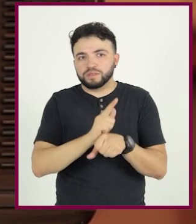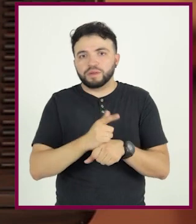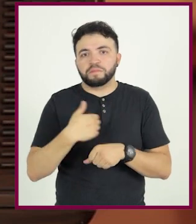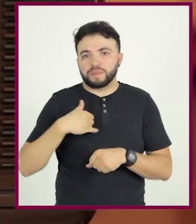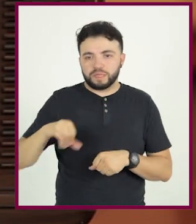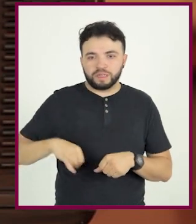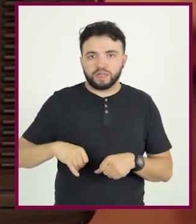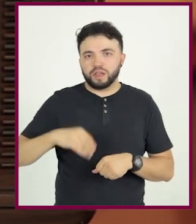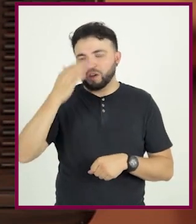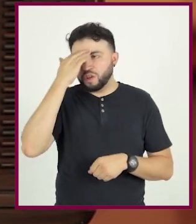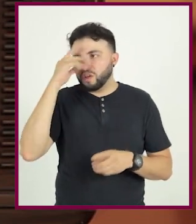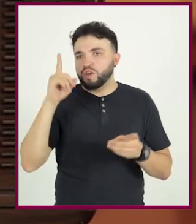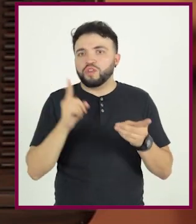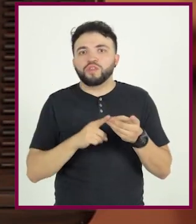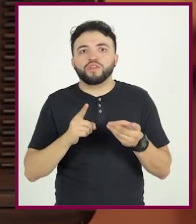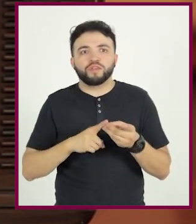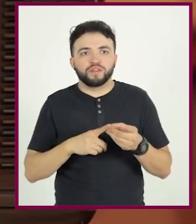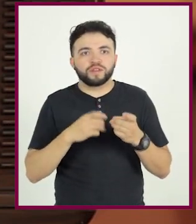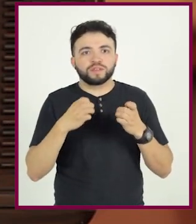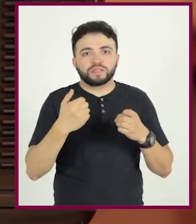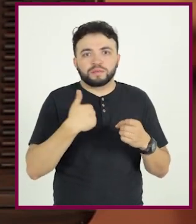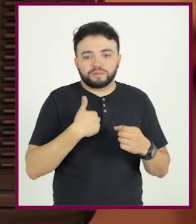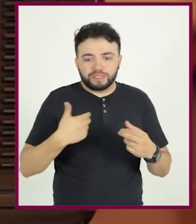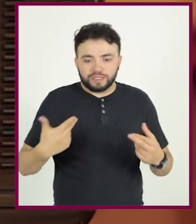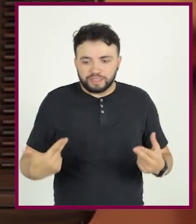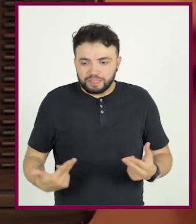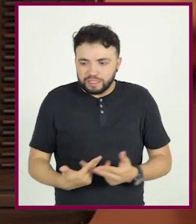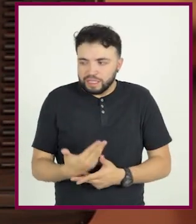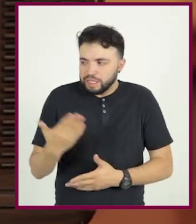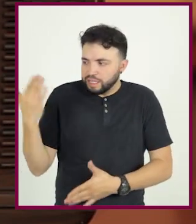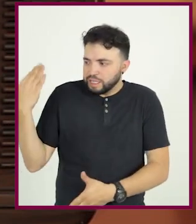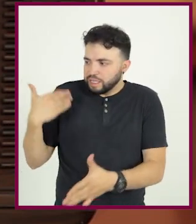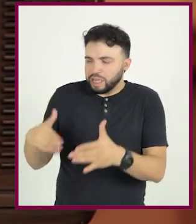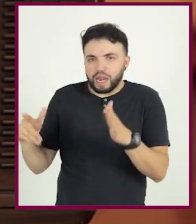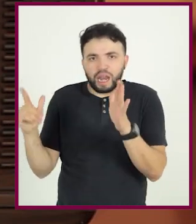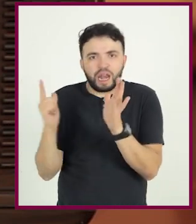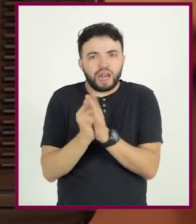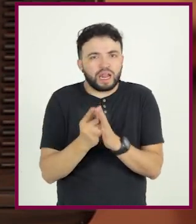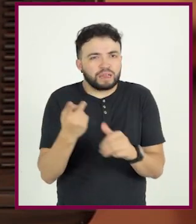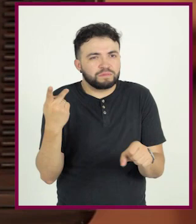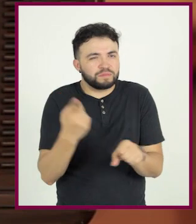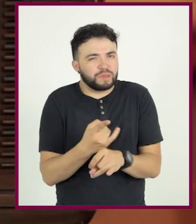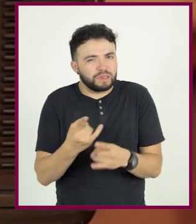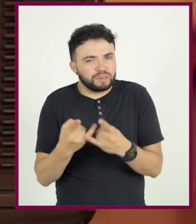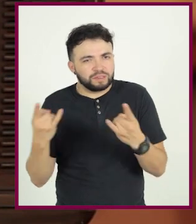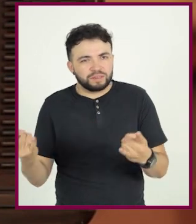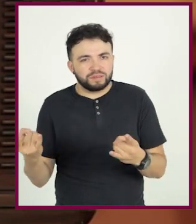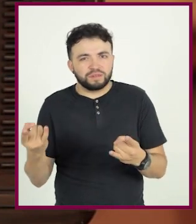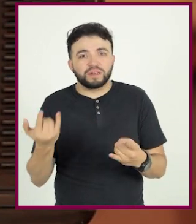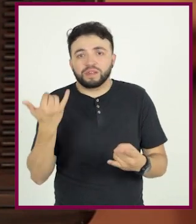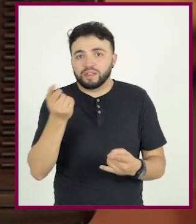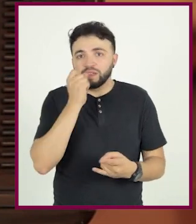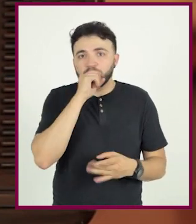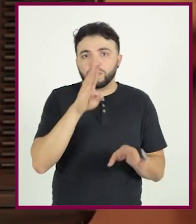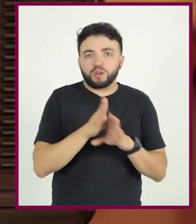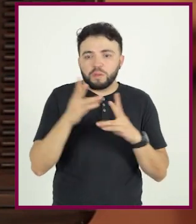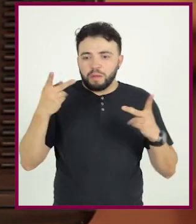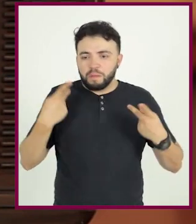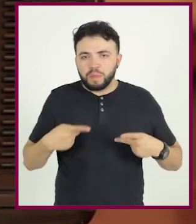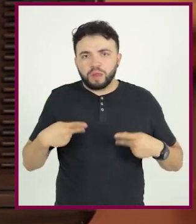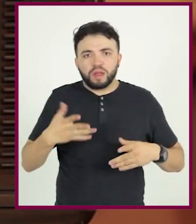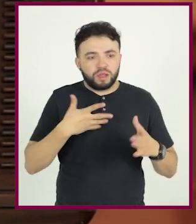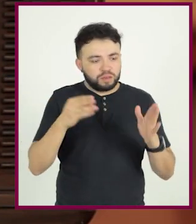sociedad actualmente. Que me interesa conocer de dónde provienen nuestras raíces, nuestras leyes